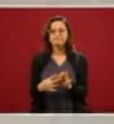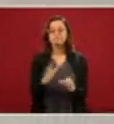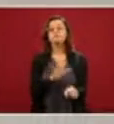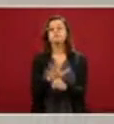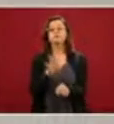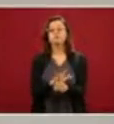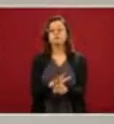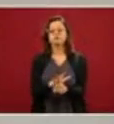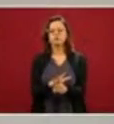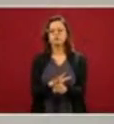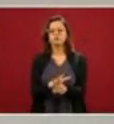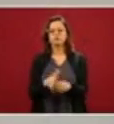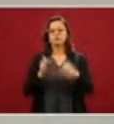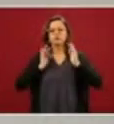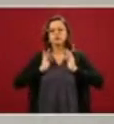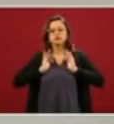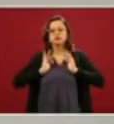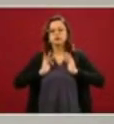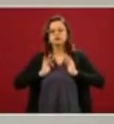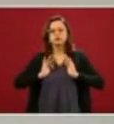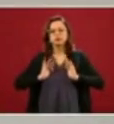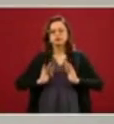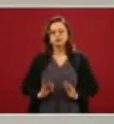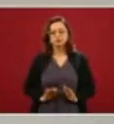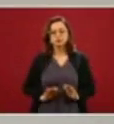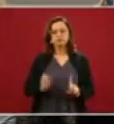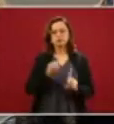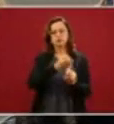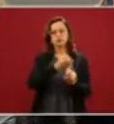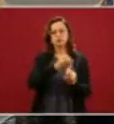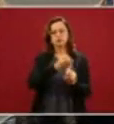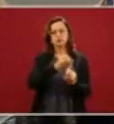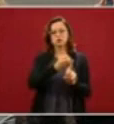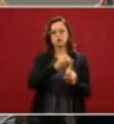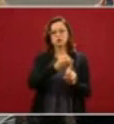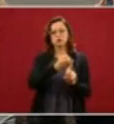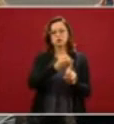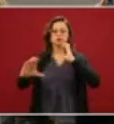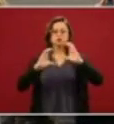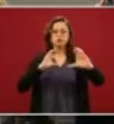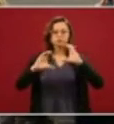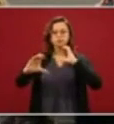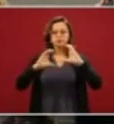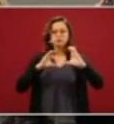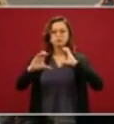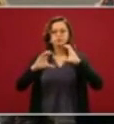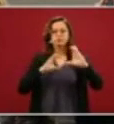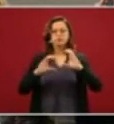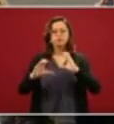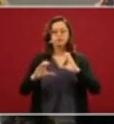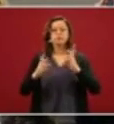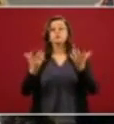en mantener la serenidad, mantener el orden, mantener la comunicación y mantener